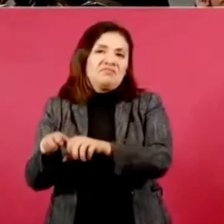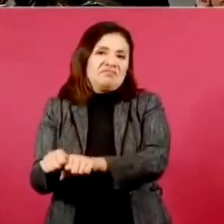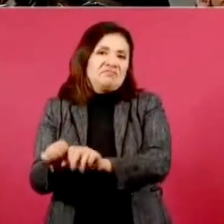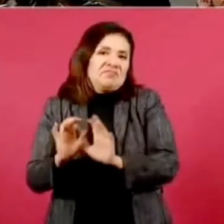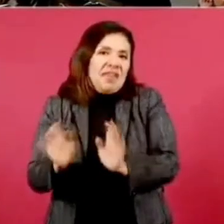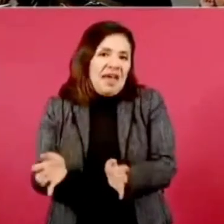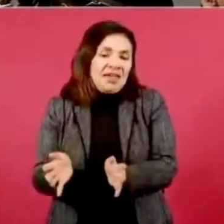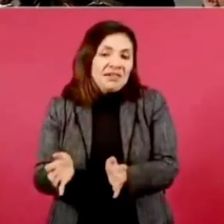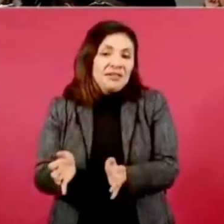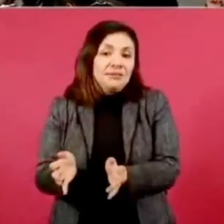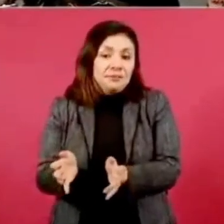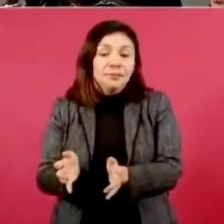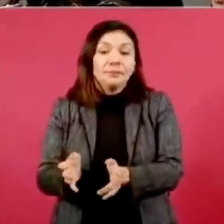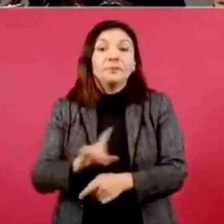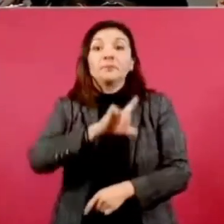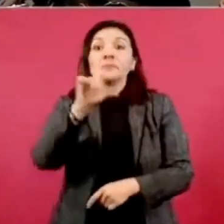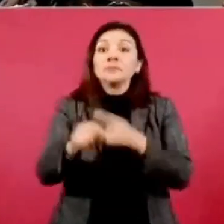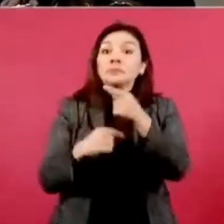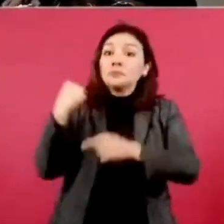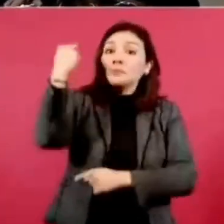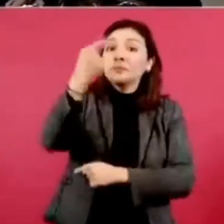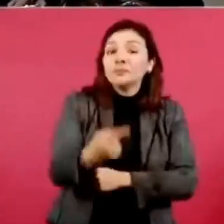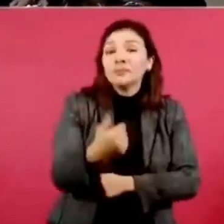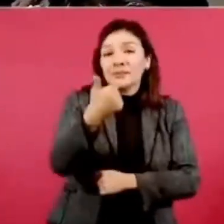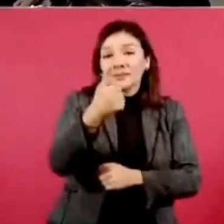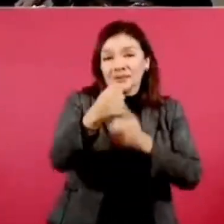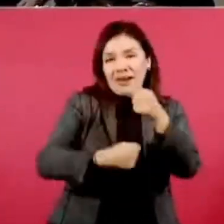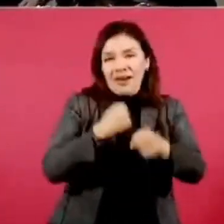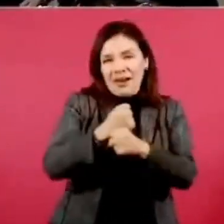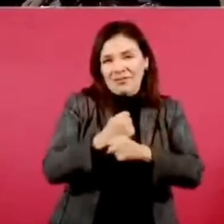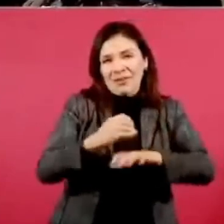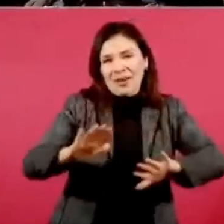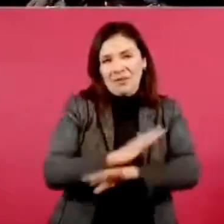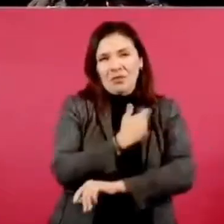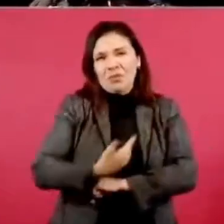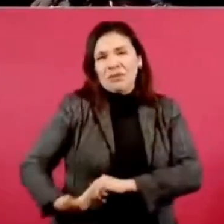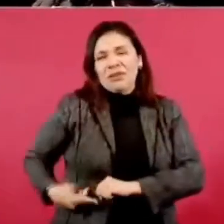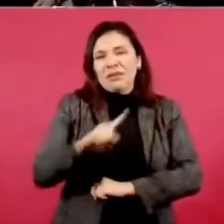que en el siguiente sexenio, con Zedillo,